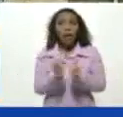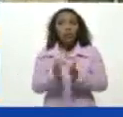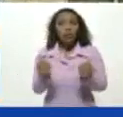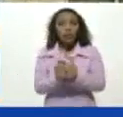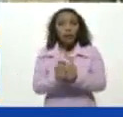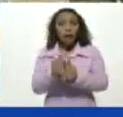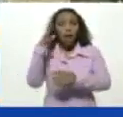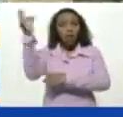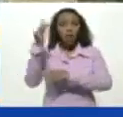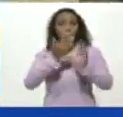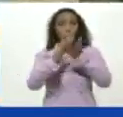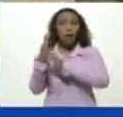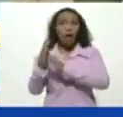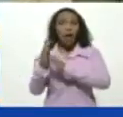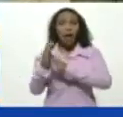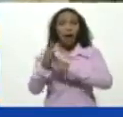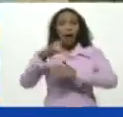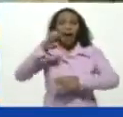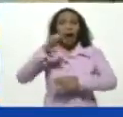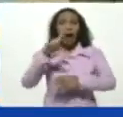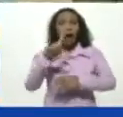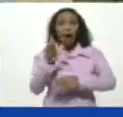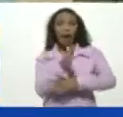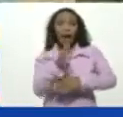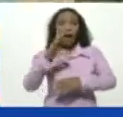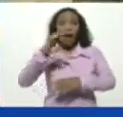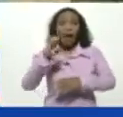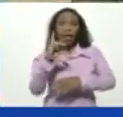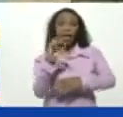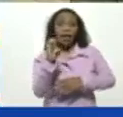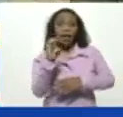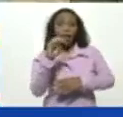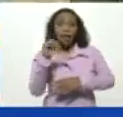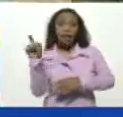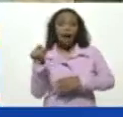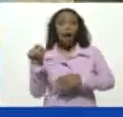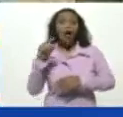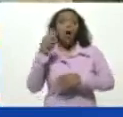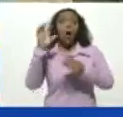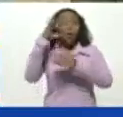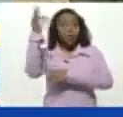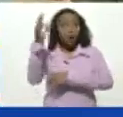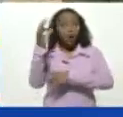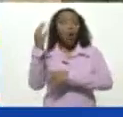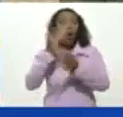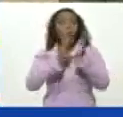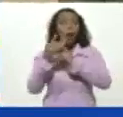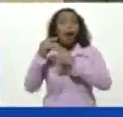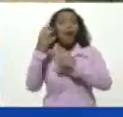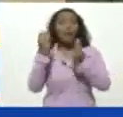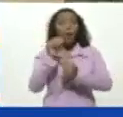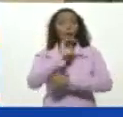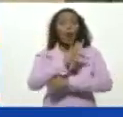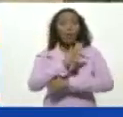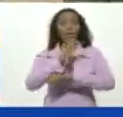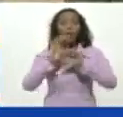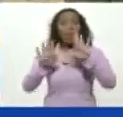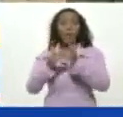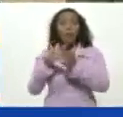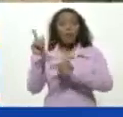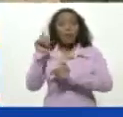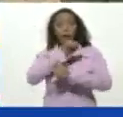Consejo Comunal El Edén, que es el Consejo Comunal número 49.000. Allá está Richard Delgado,